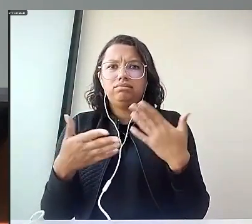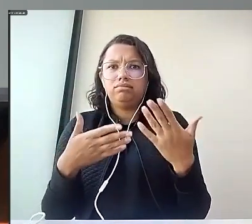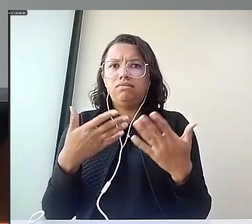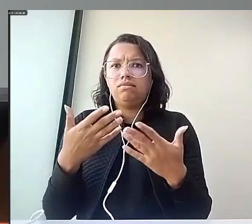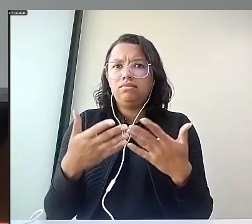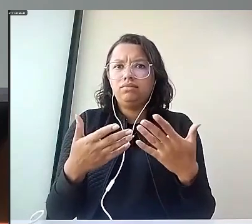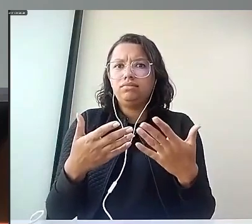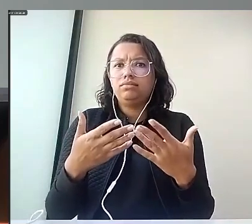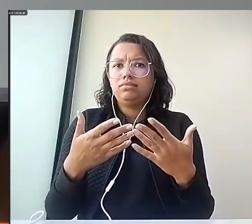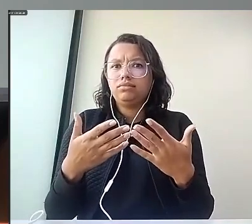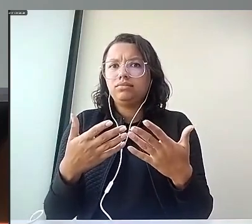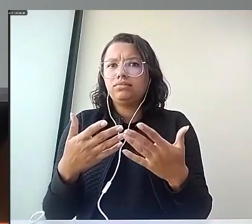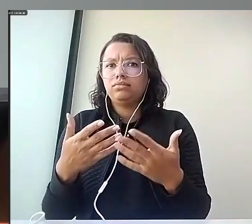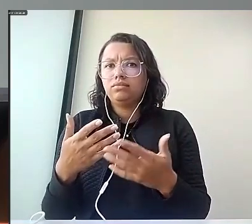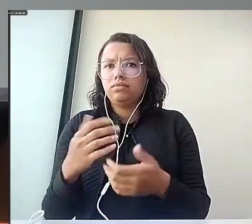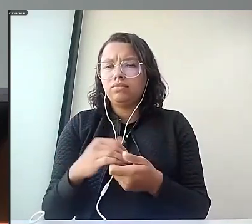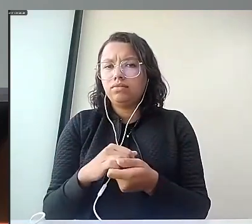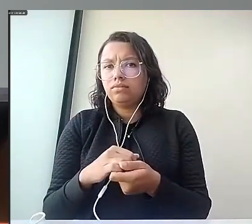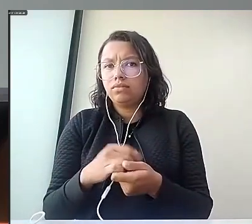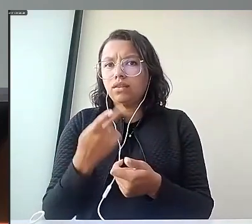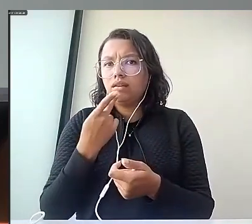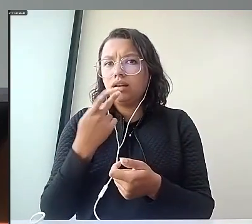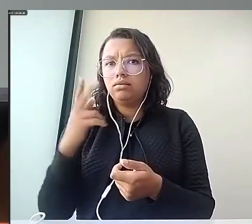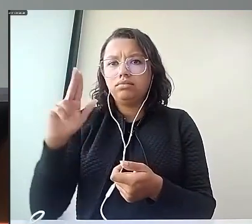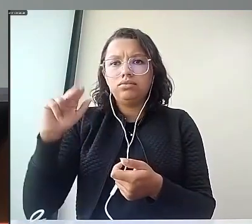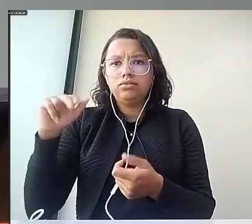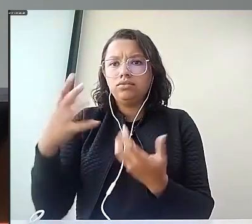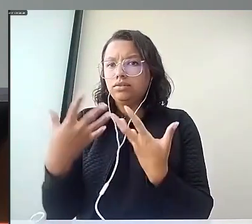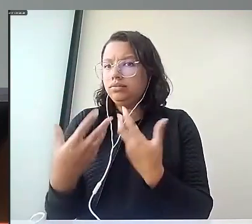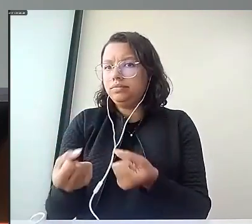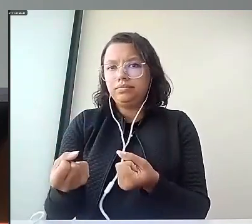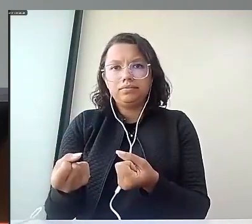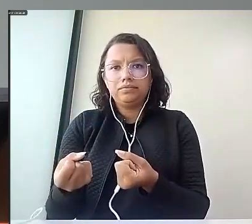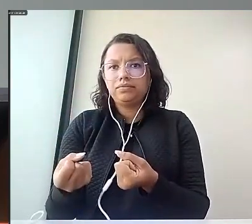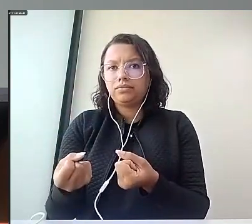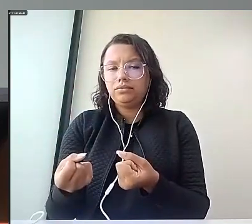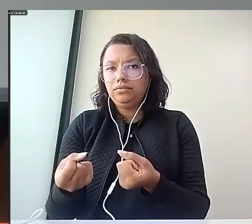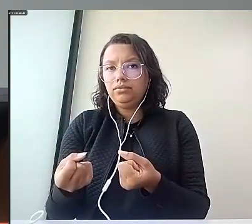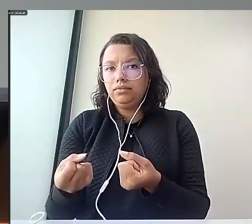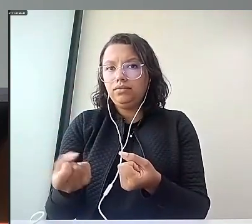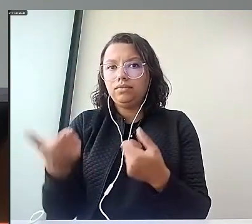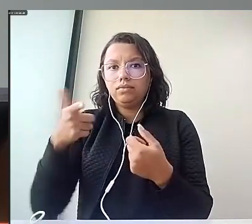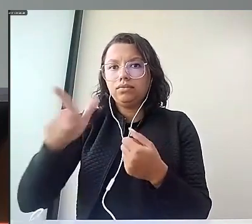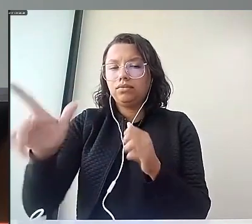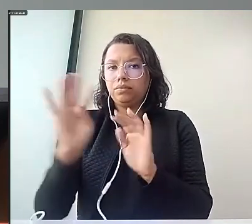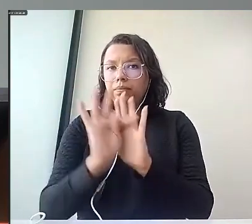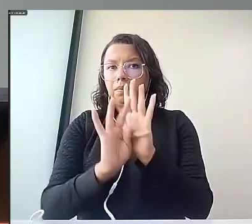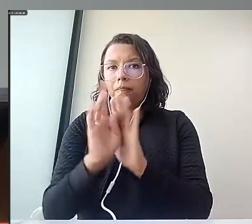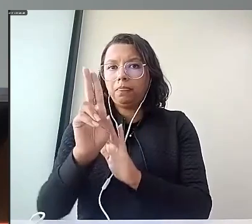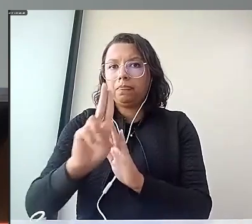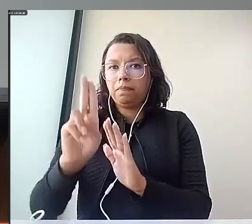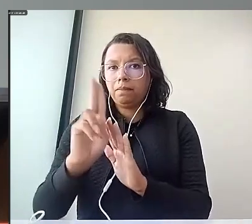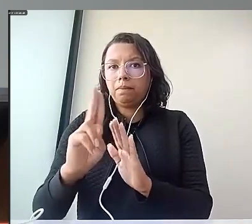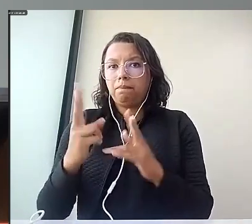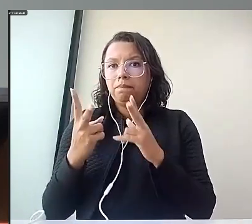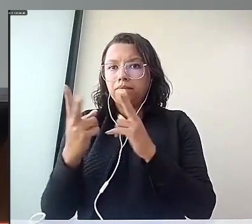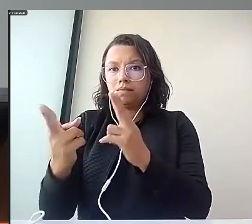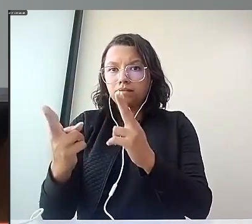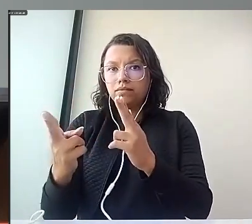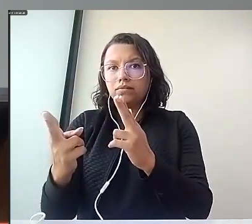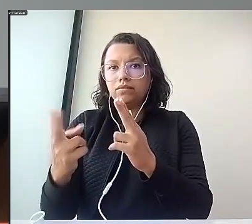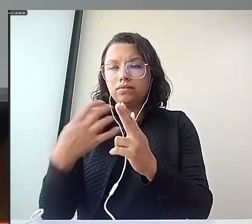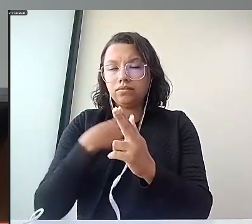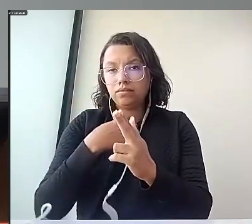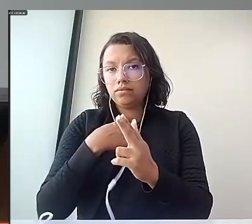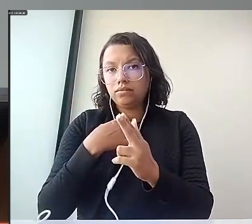llamativa, fue un texto que nunca fue aplicado. El otro texto que utiliza la misma fórmula,